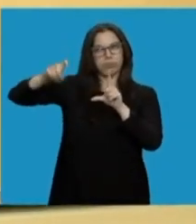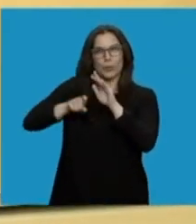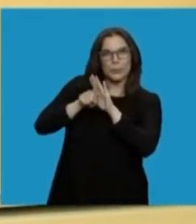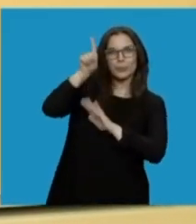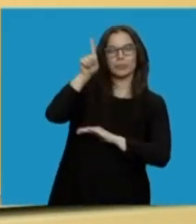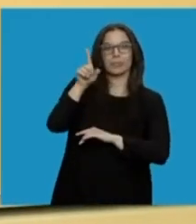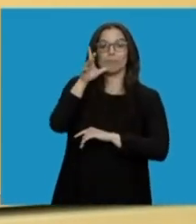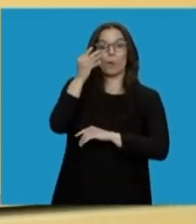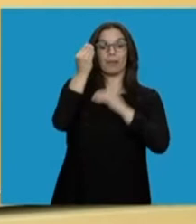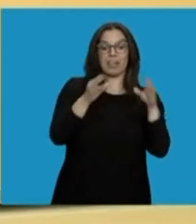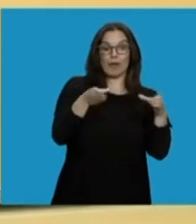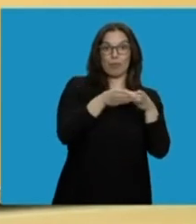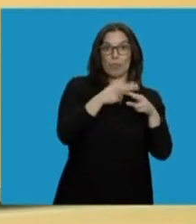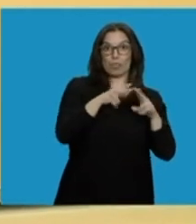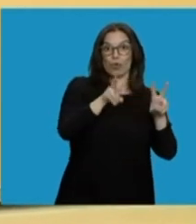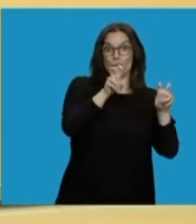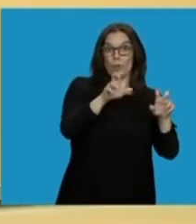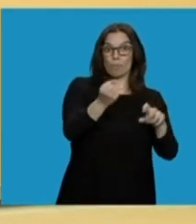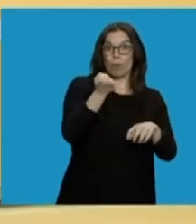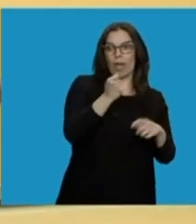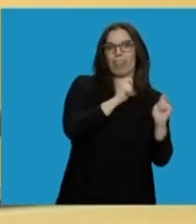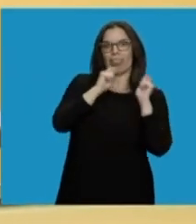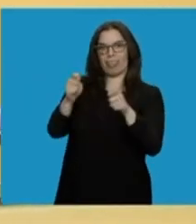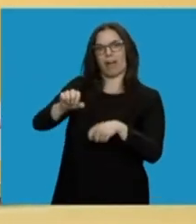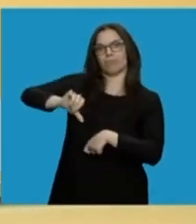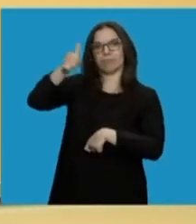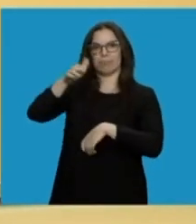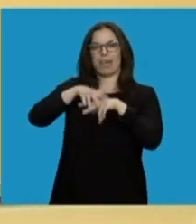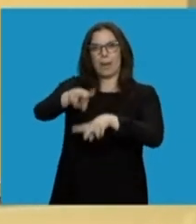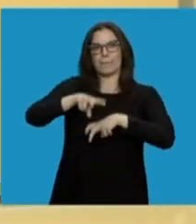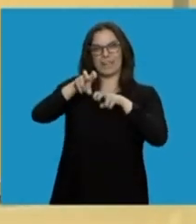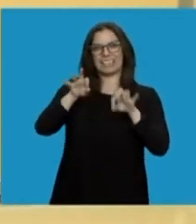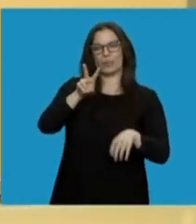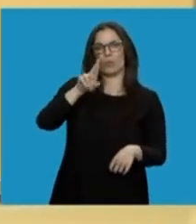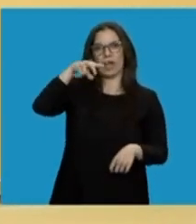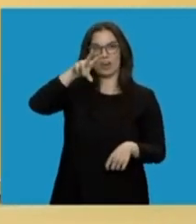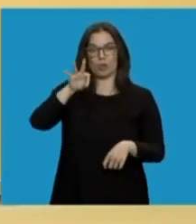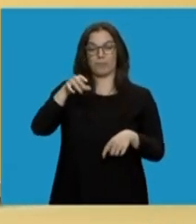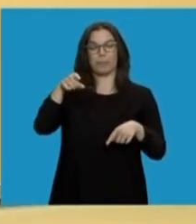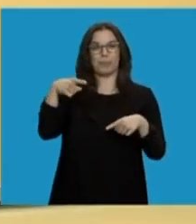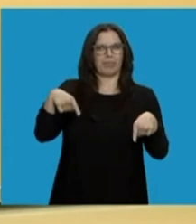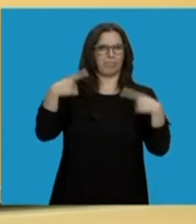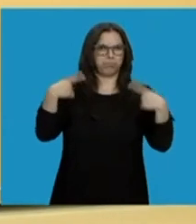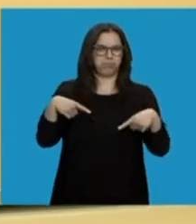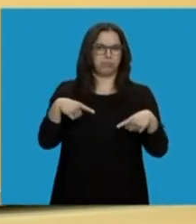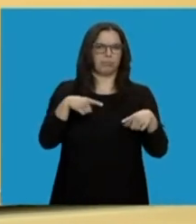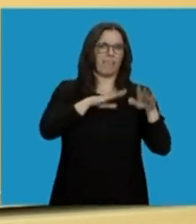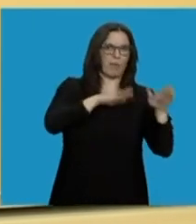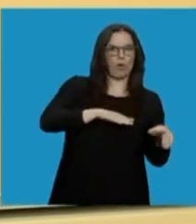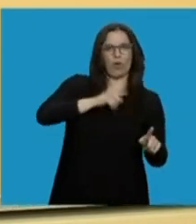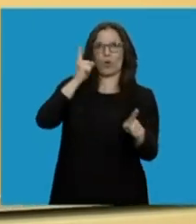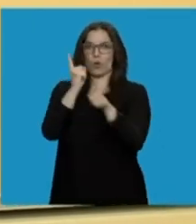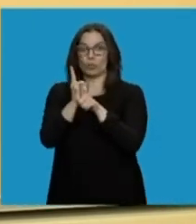una mina de uranio en la zona. La lucha entre quienes estaban a favor y quienes estaban en contra de esta instalación es el